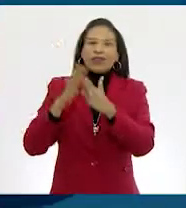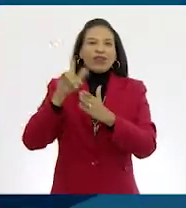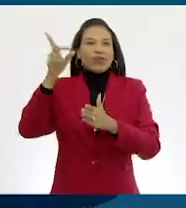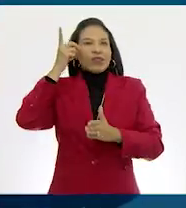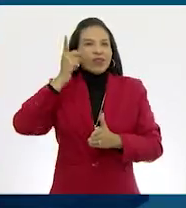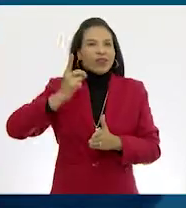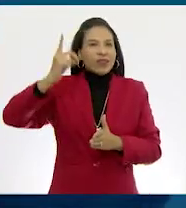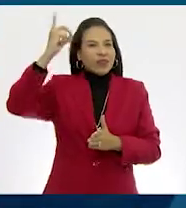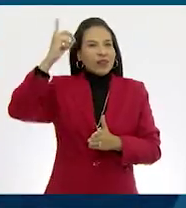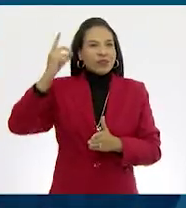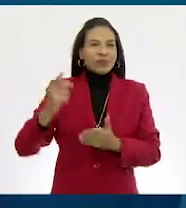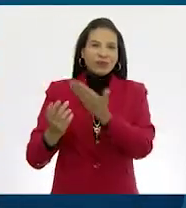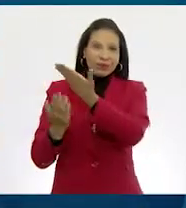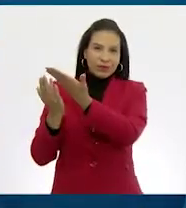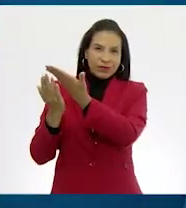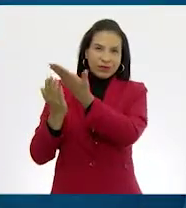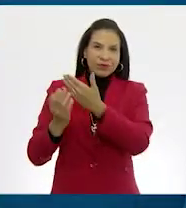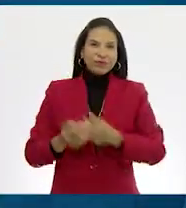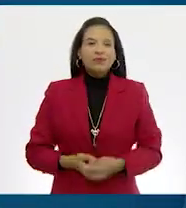dios